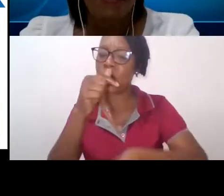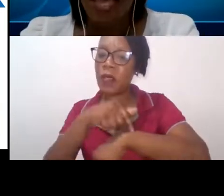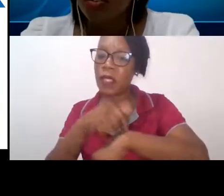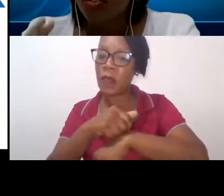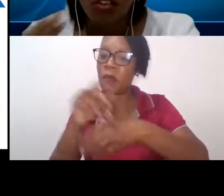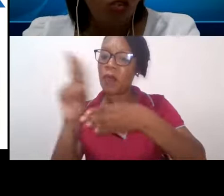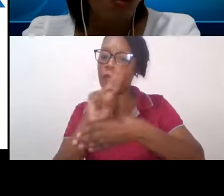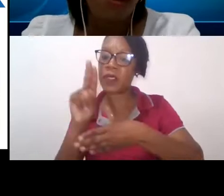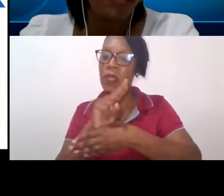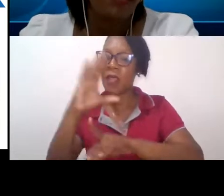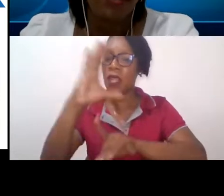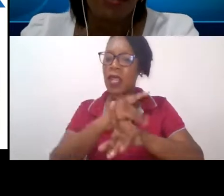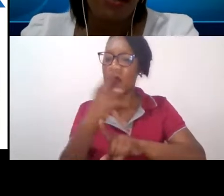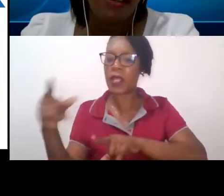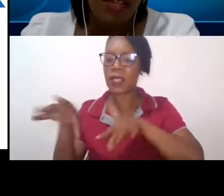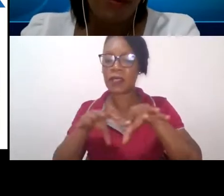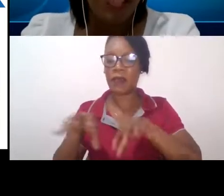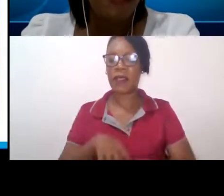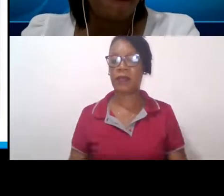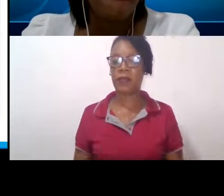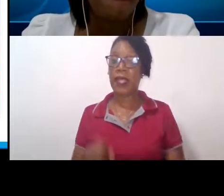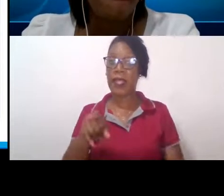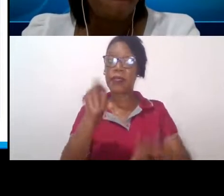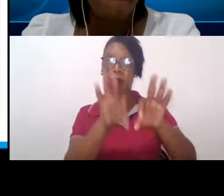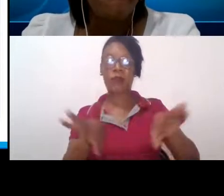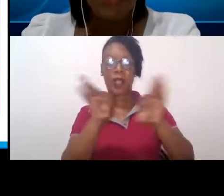cada actividad. Eso es sumamente importante.